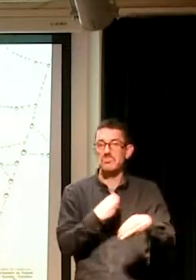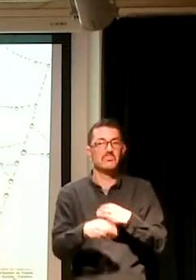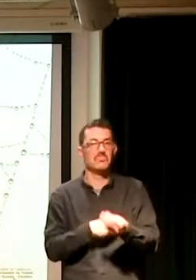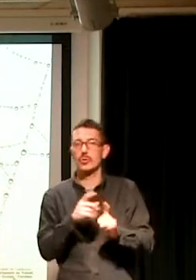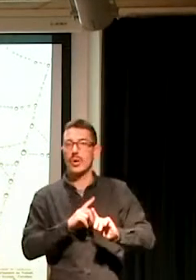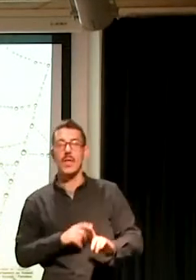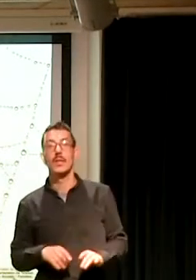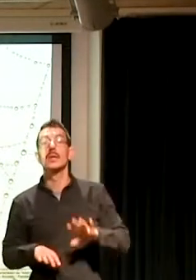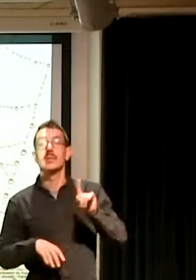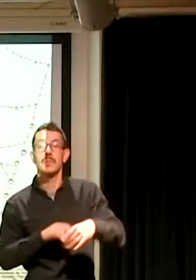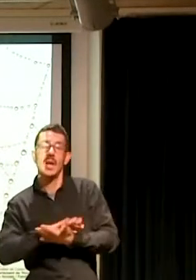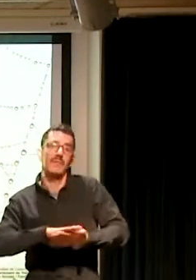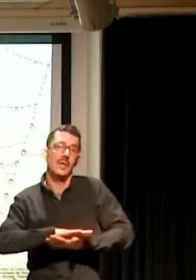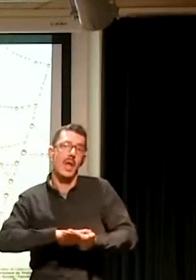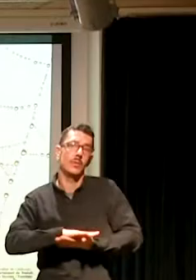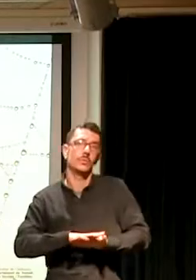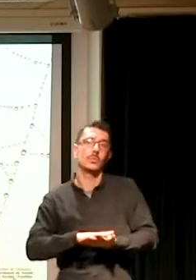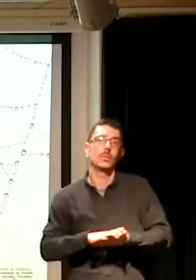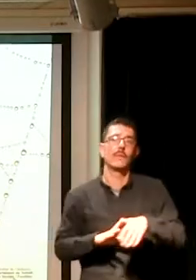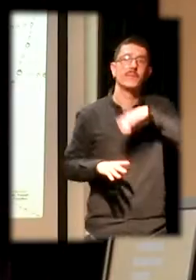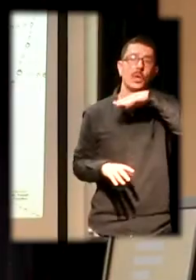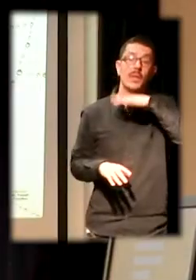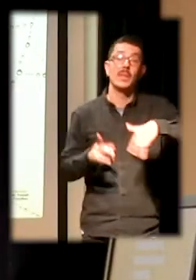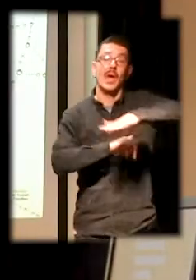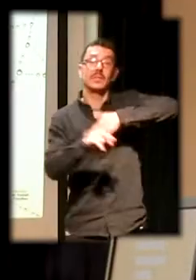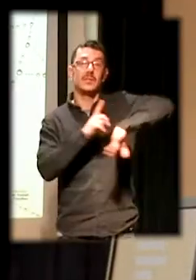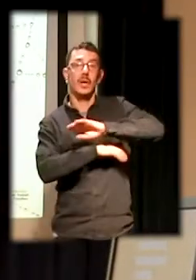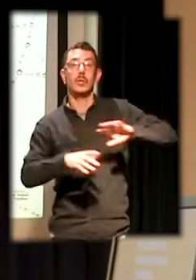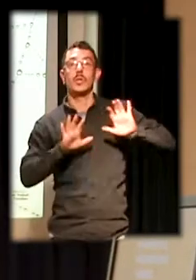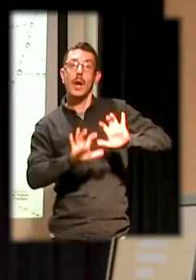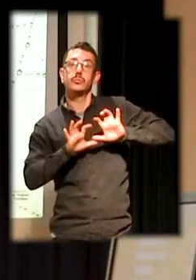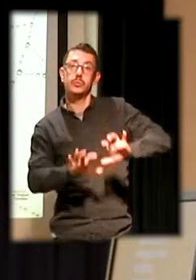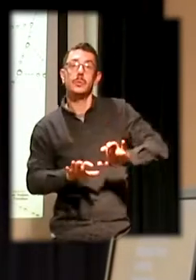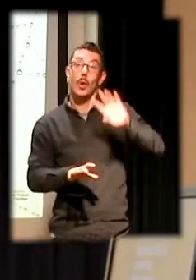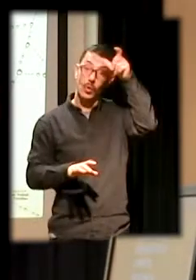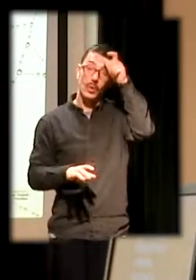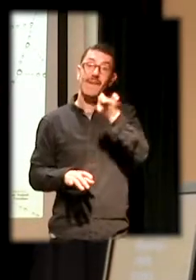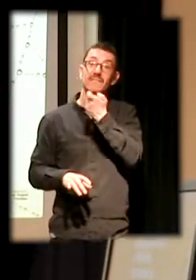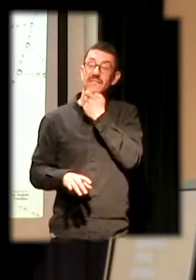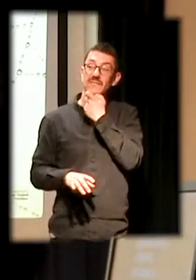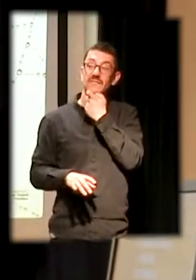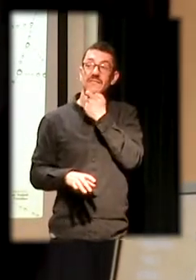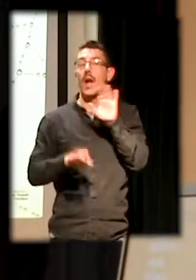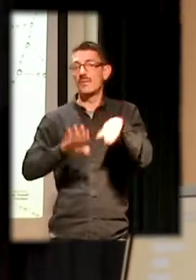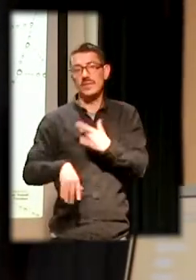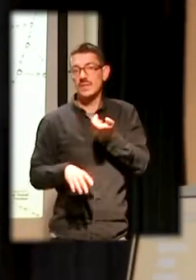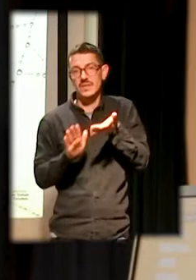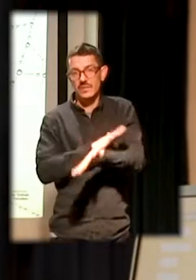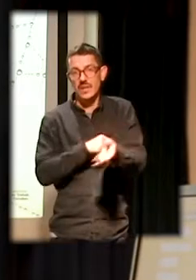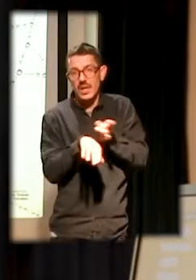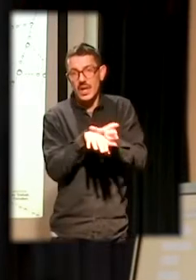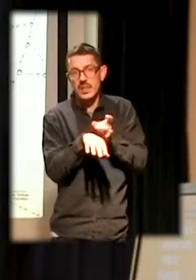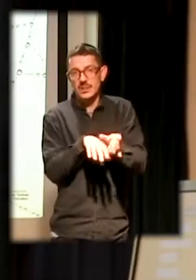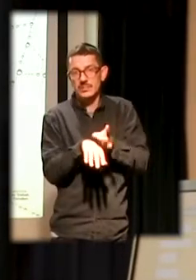hemos hablado, la Mercedes Meroño hablaba de entornos abusivos, que ha sido un concepto que a mí me ha gustado, pero que viene a decir racismo, vamos así a